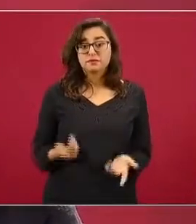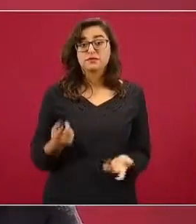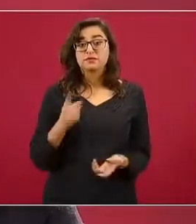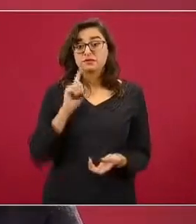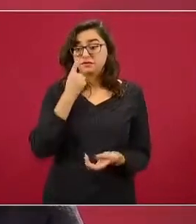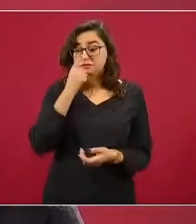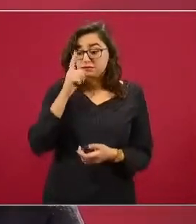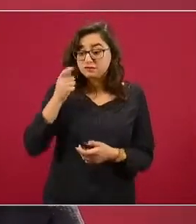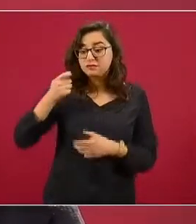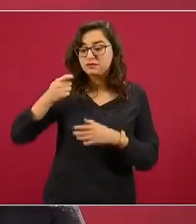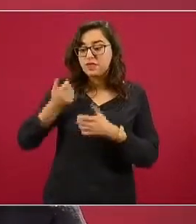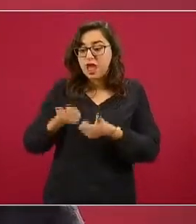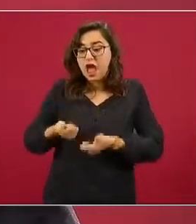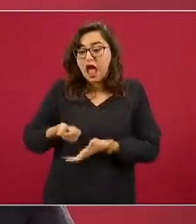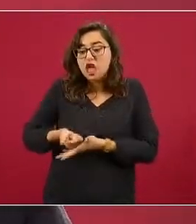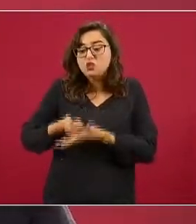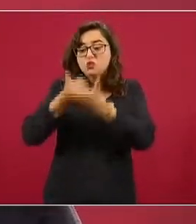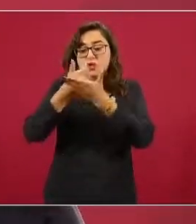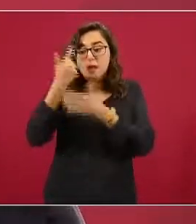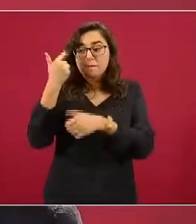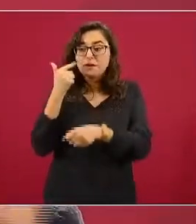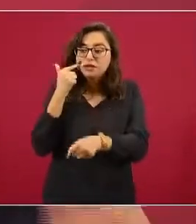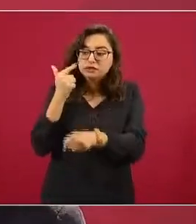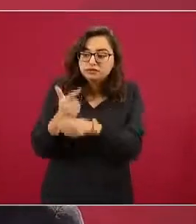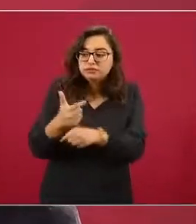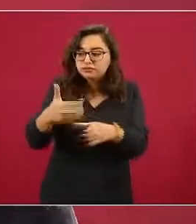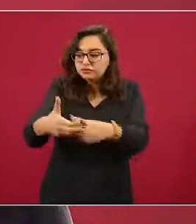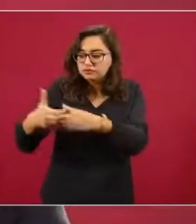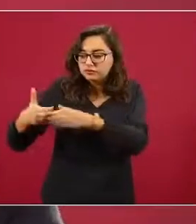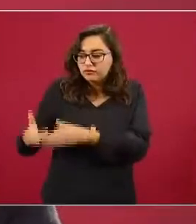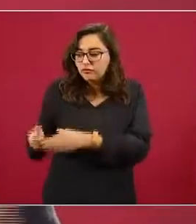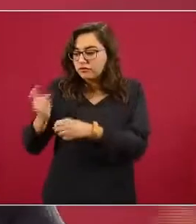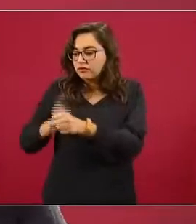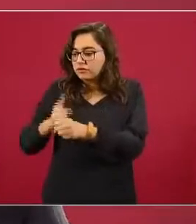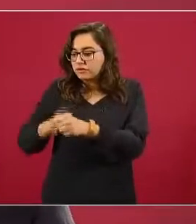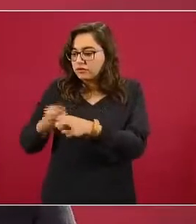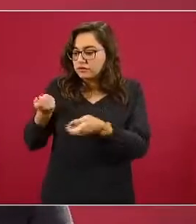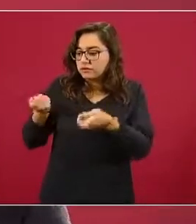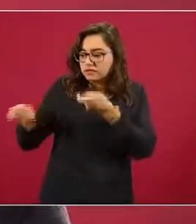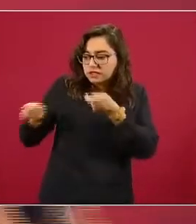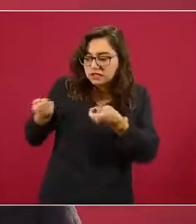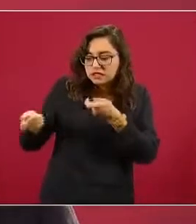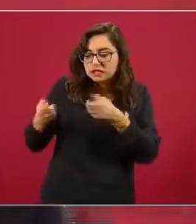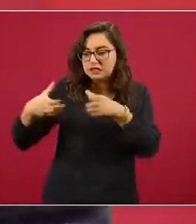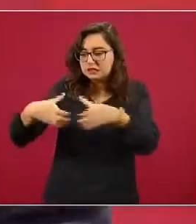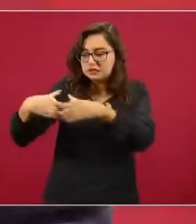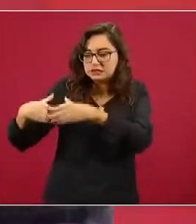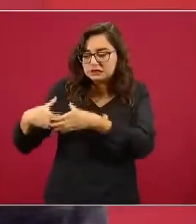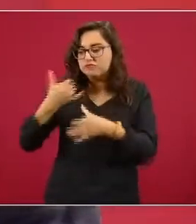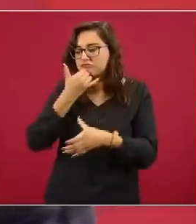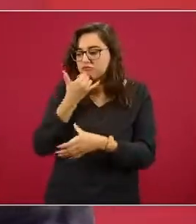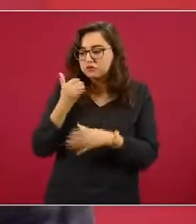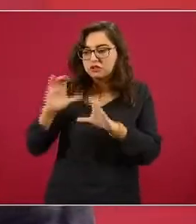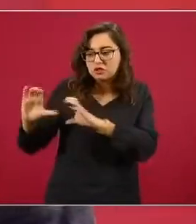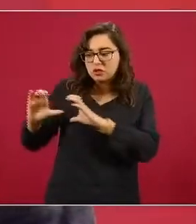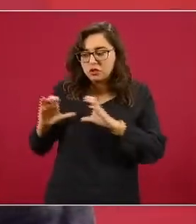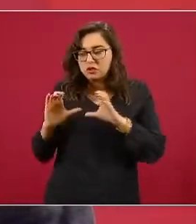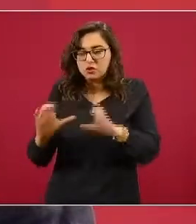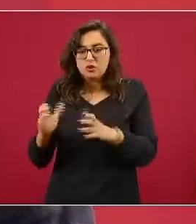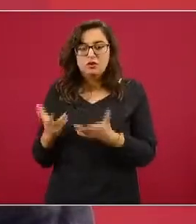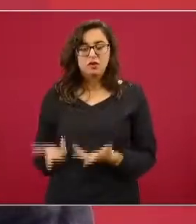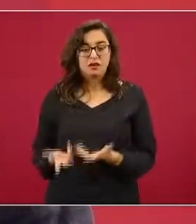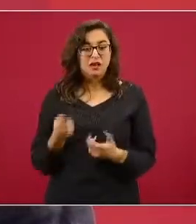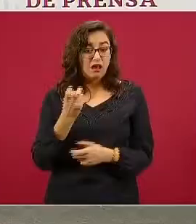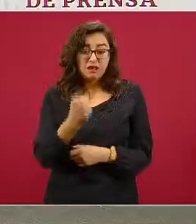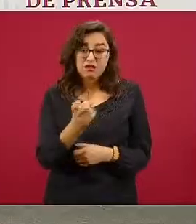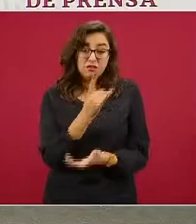medidas de contención, detectar a los casos, detectar a los a los contactos y que todo el mundo esté en